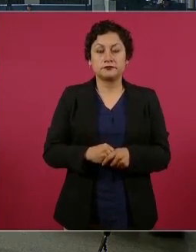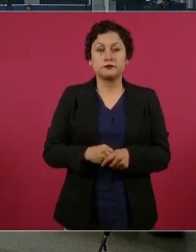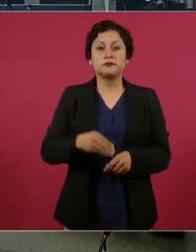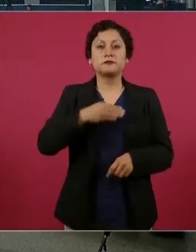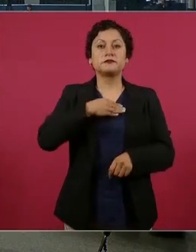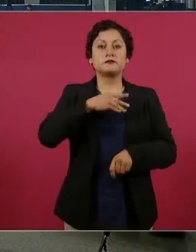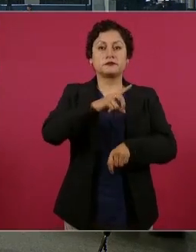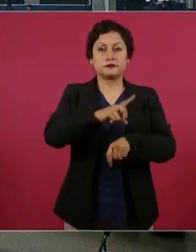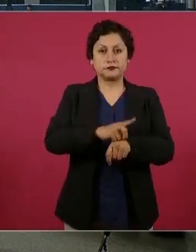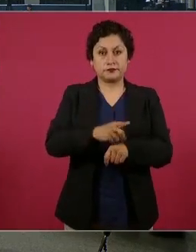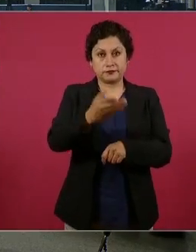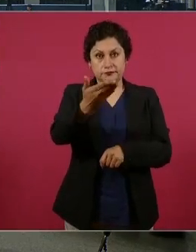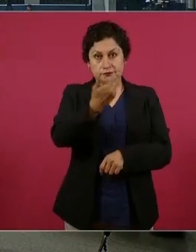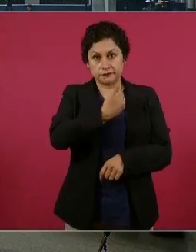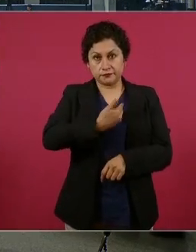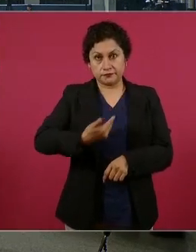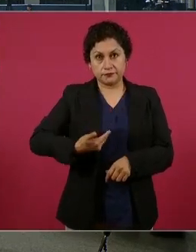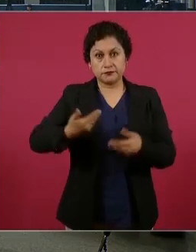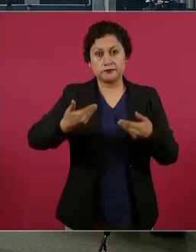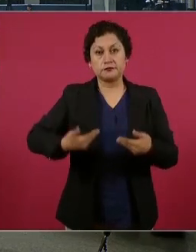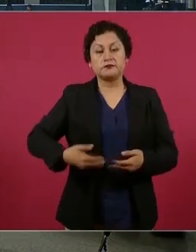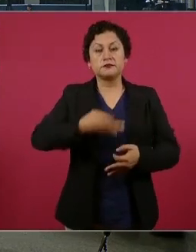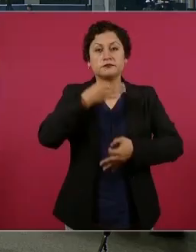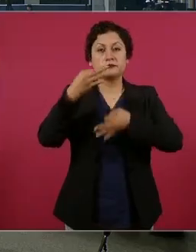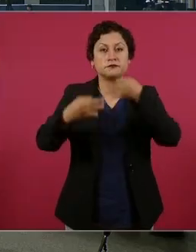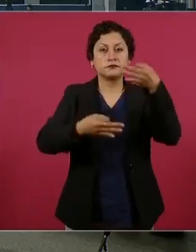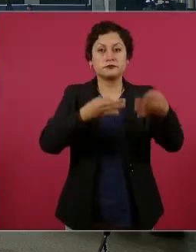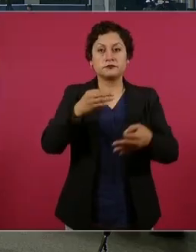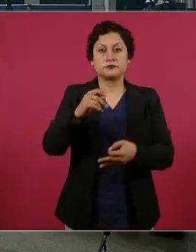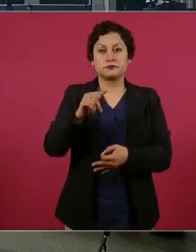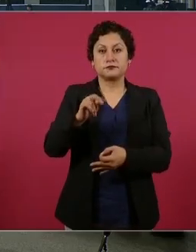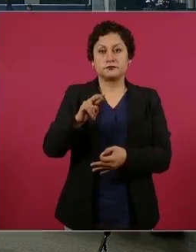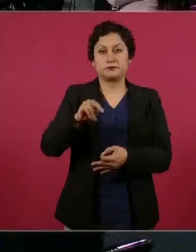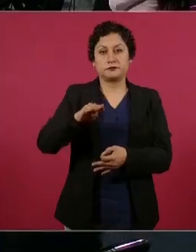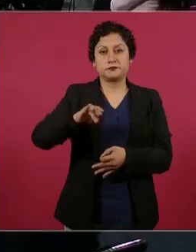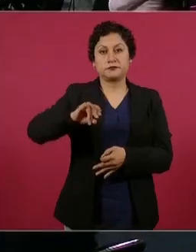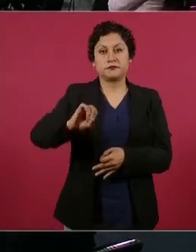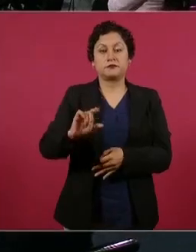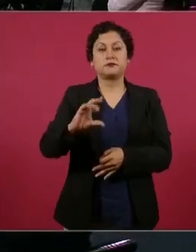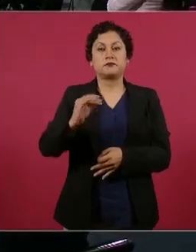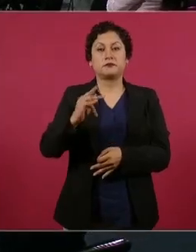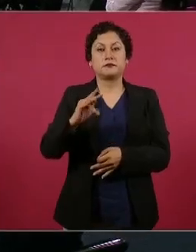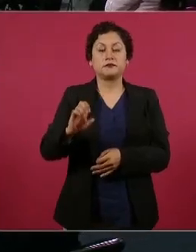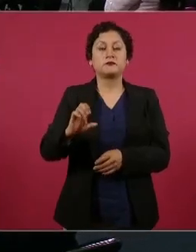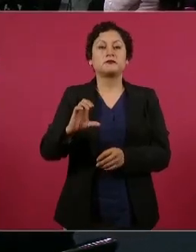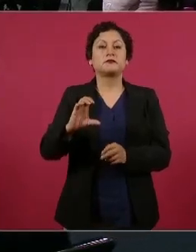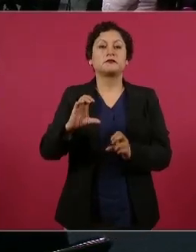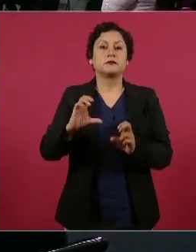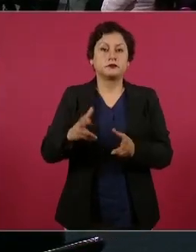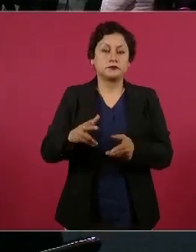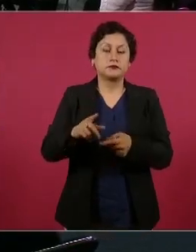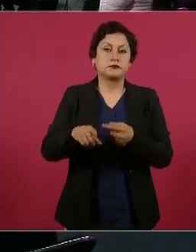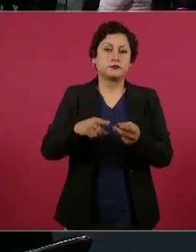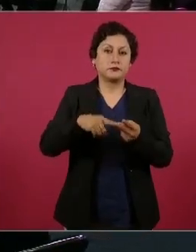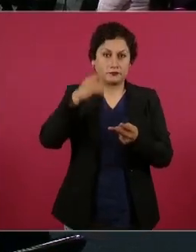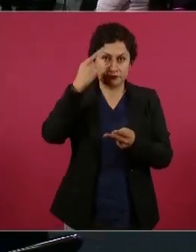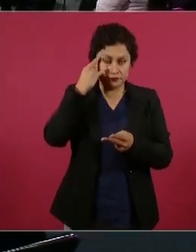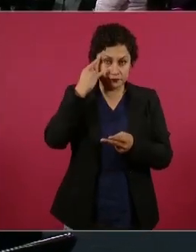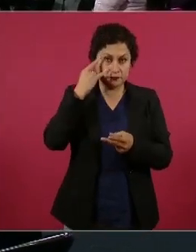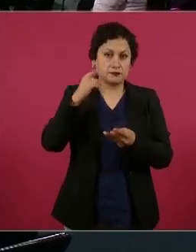Buenos días, señor presidente. Janet Galindo, de Grupo Transmedia La Chispa, Campeche, Tabasco, Yucatán, Quintana Roo,